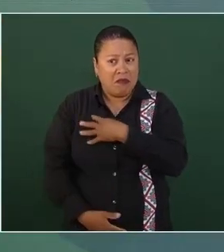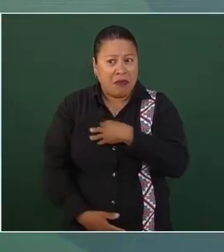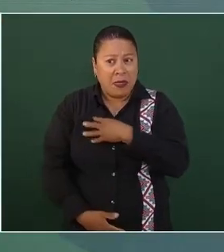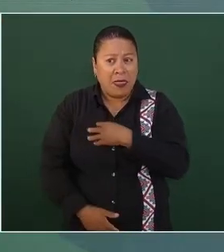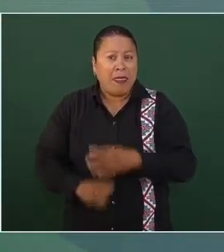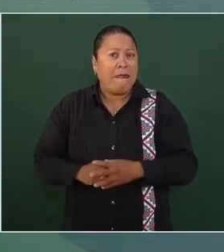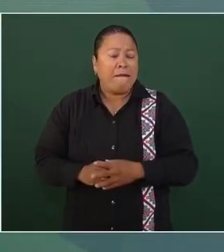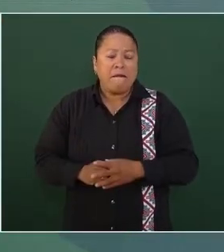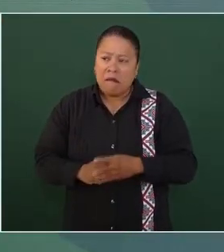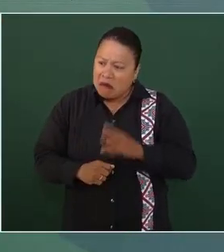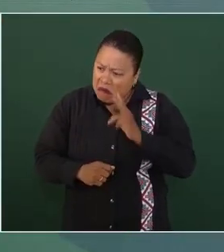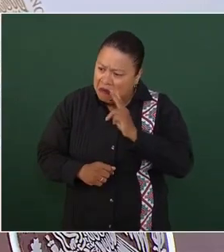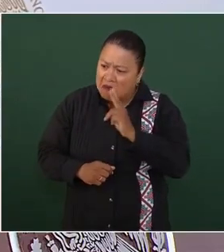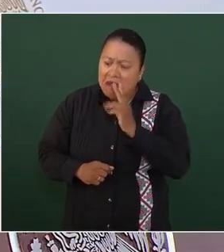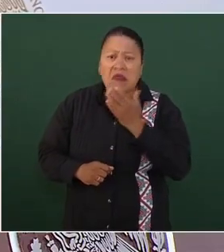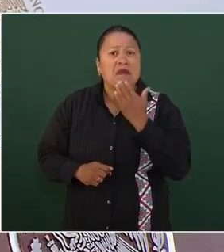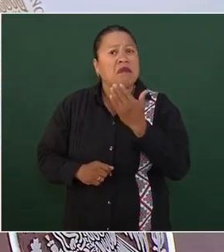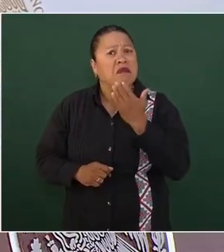se han portado muy bien